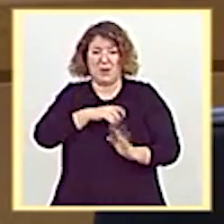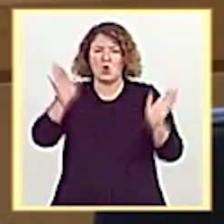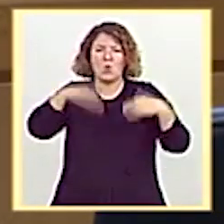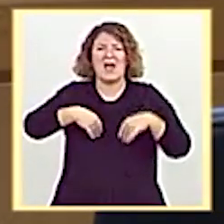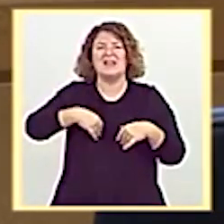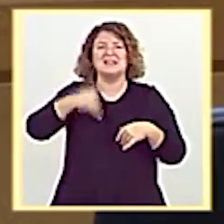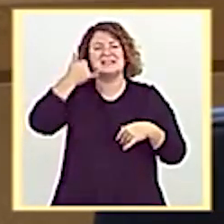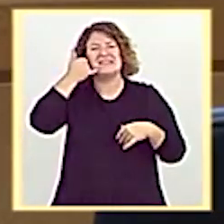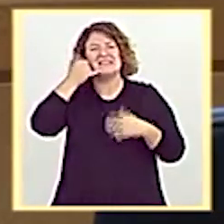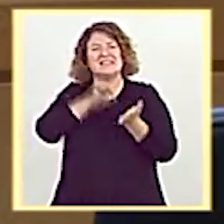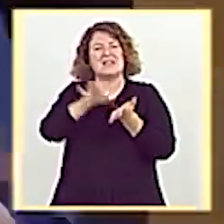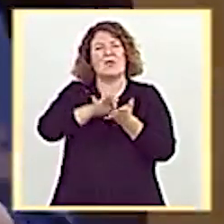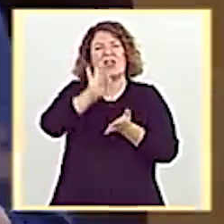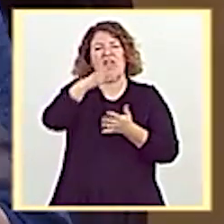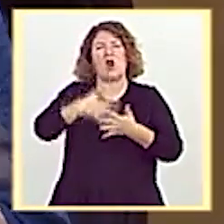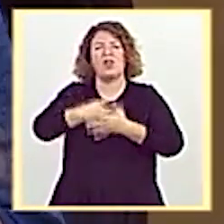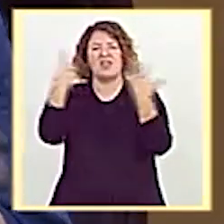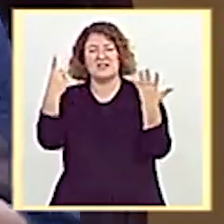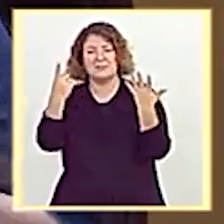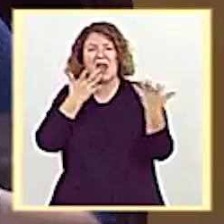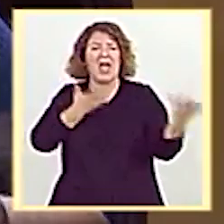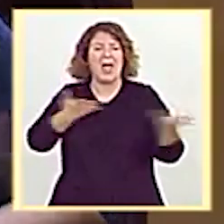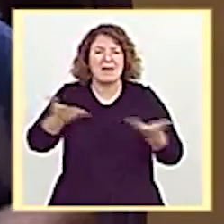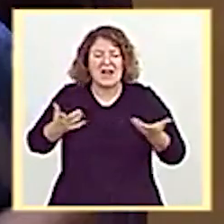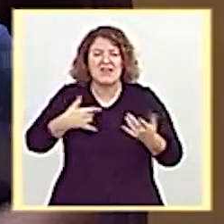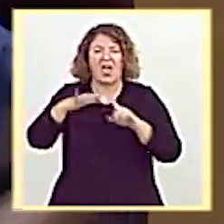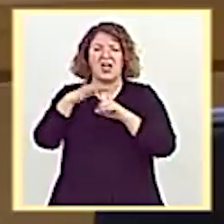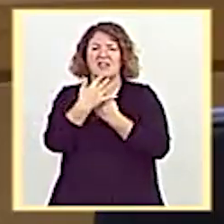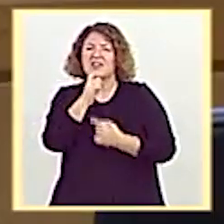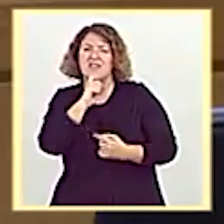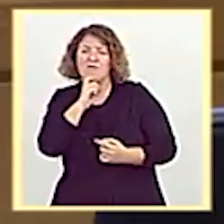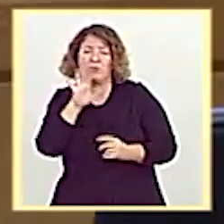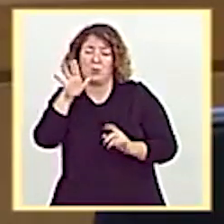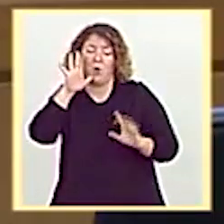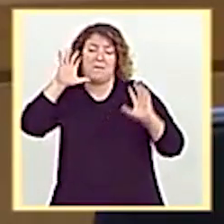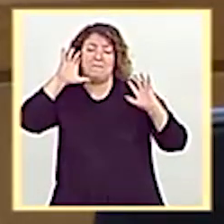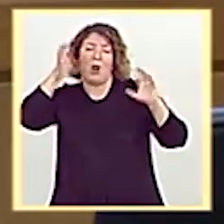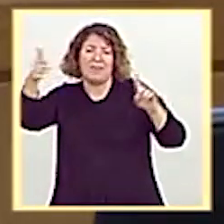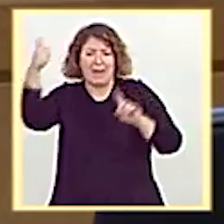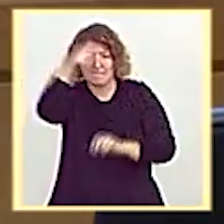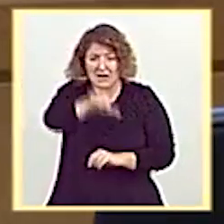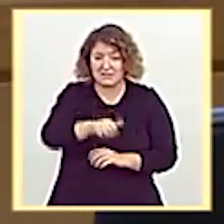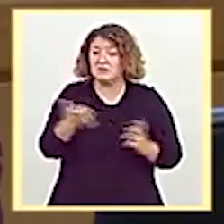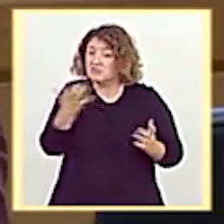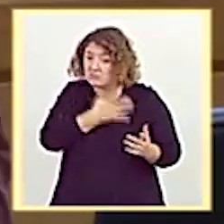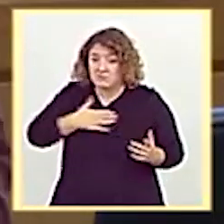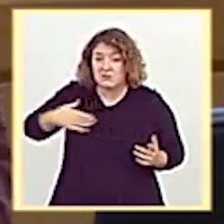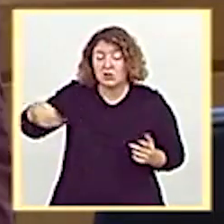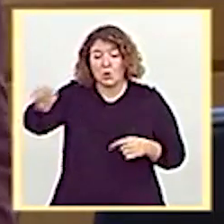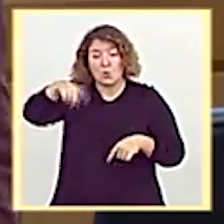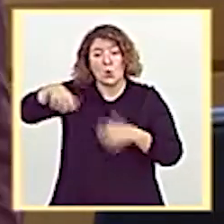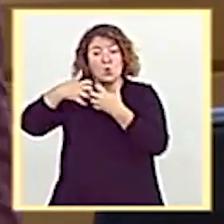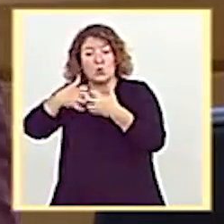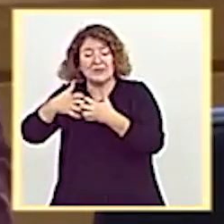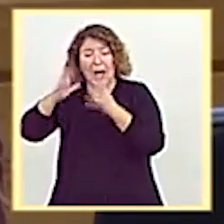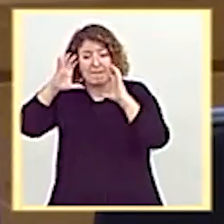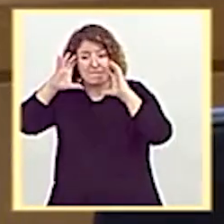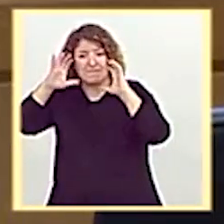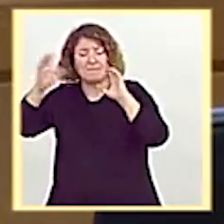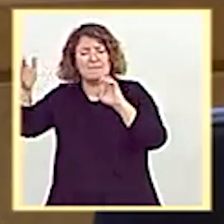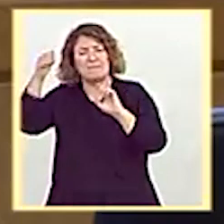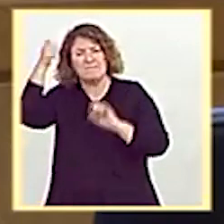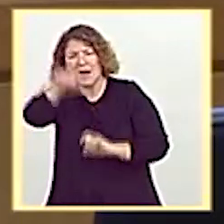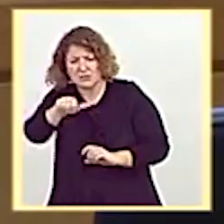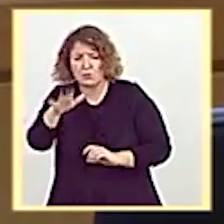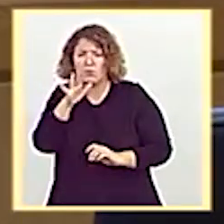para situaciones de dificultad y de emergencia frente a la violencia machista. Así que, si quieren luchar contra el machismo, creo que tienen que empezar por